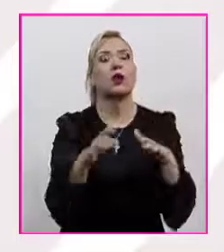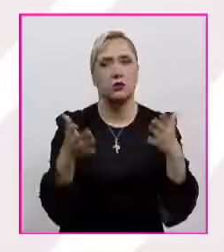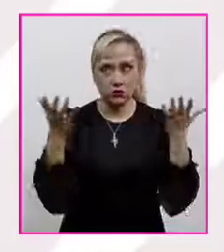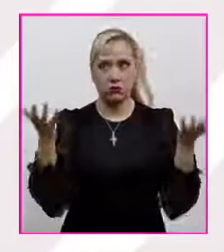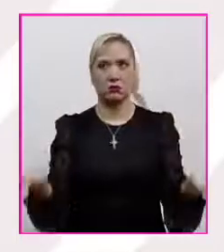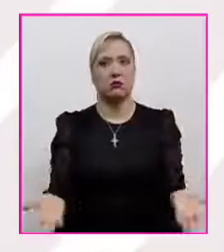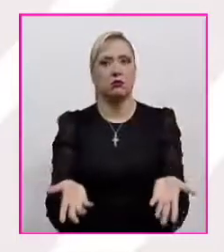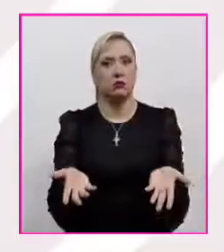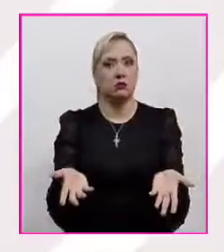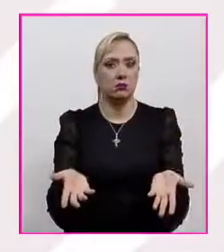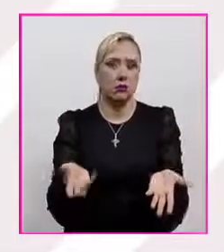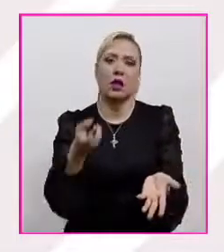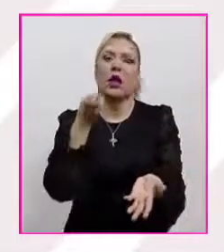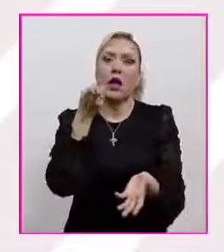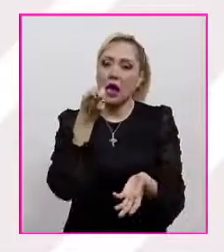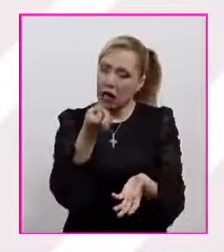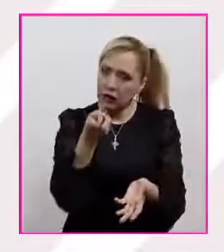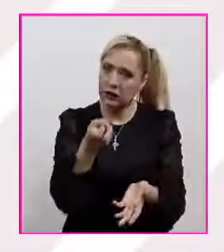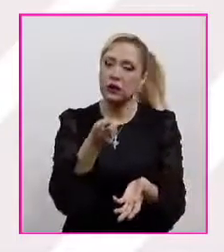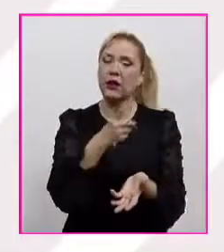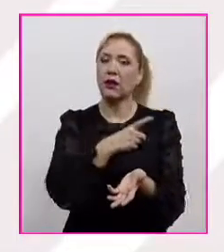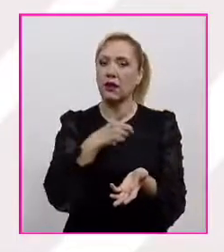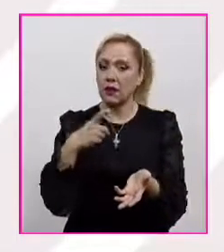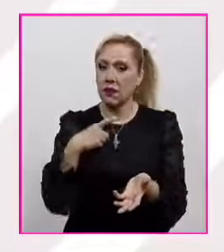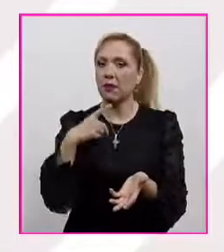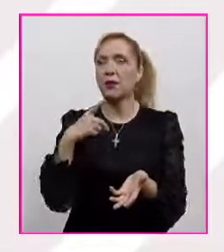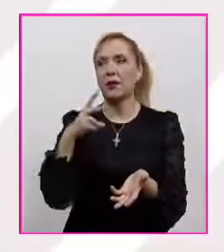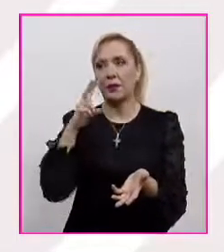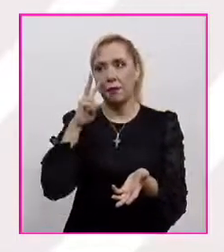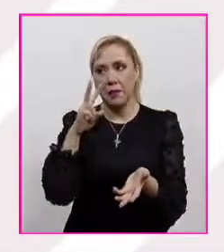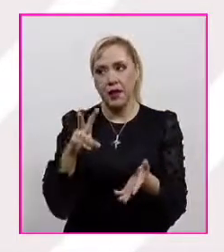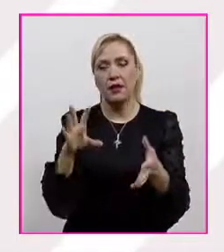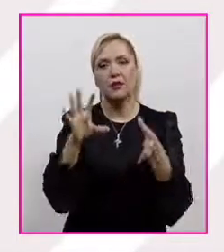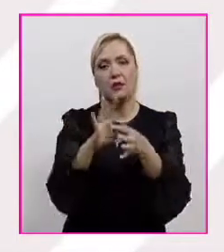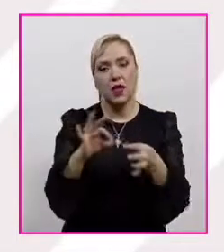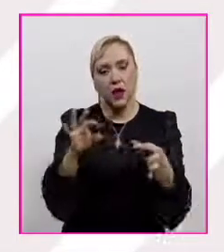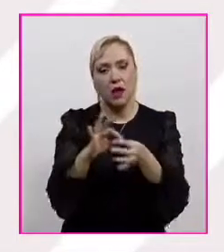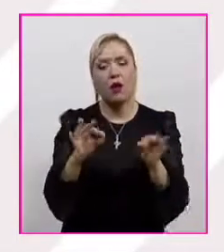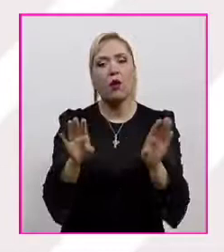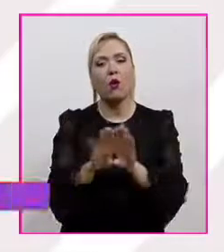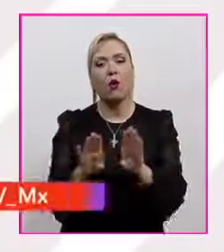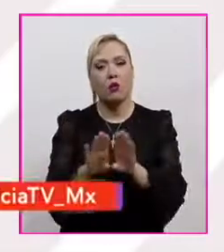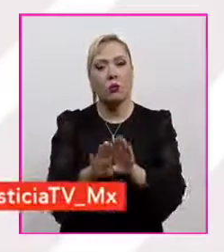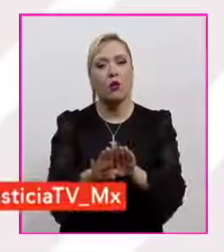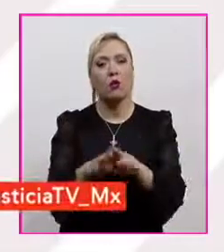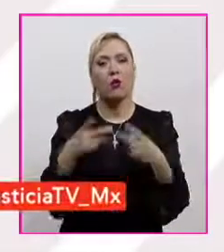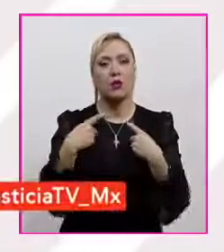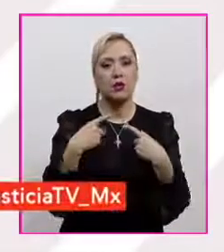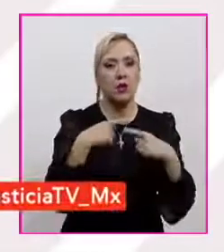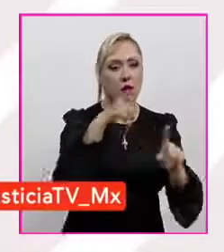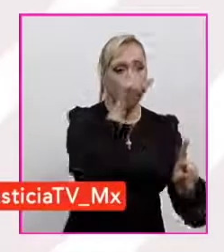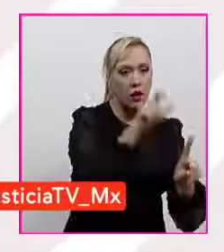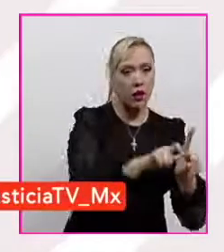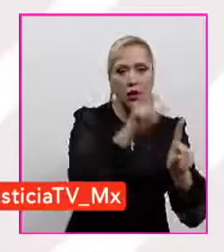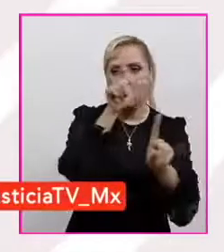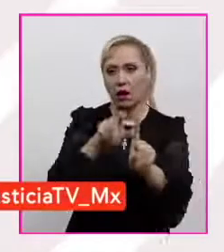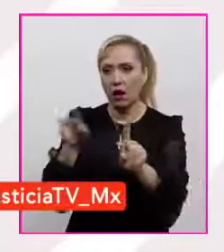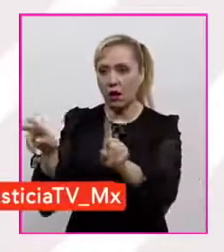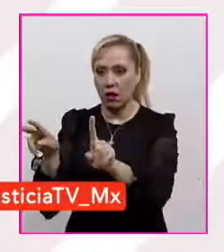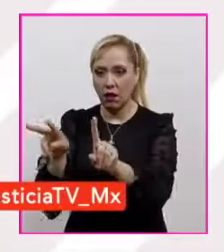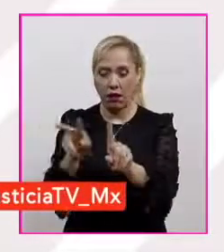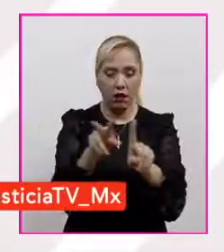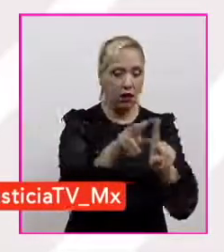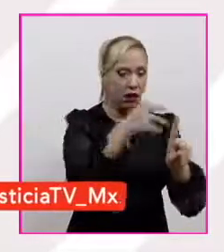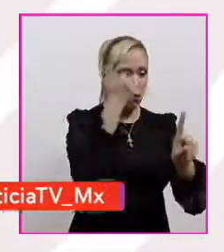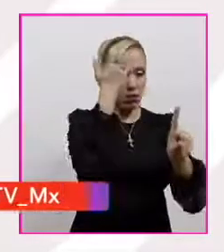¿no? Entonces, pues esto cómo tiene que ver también con estas cuestiones de cómo vemos a las personas, ¿no? Y